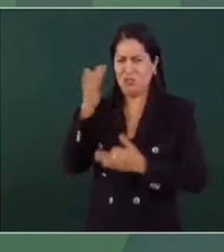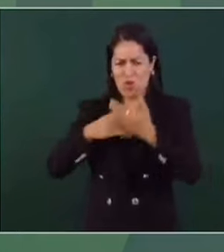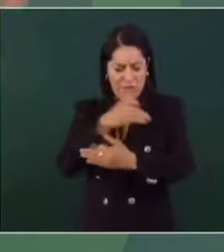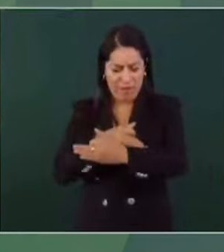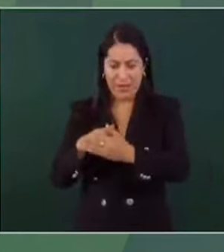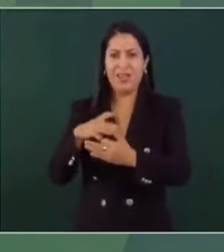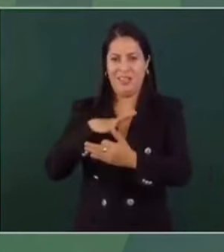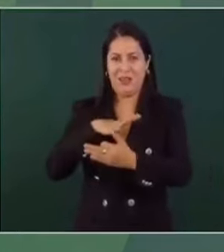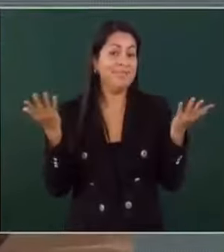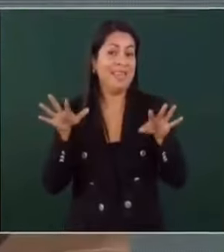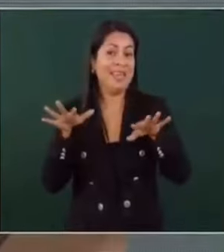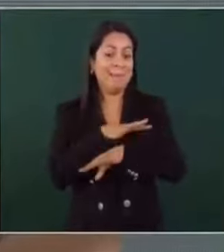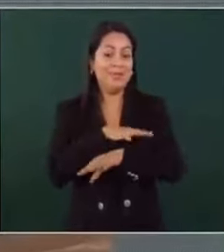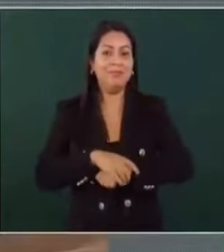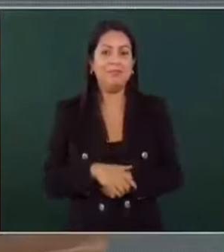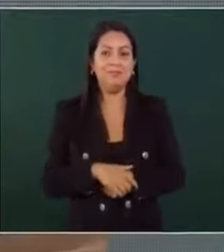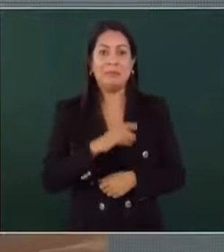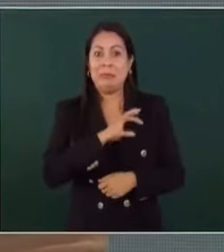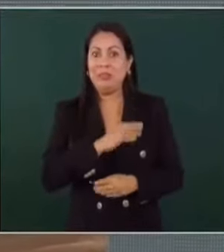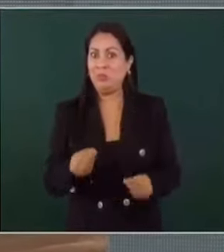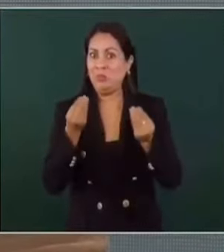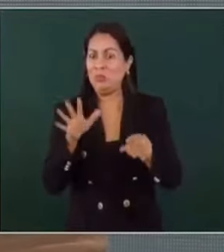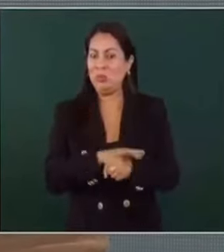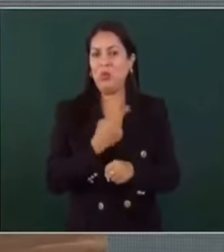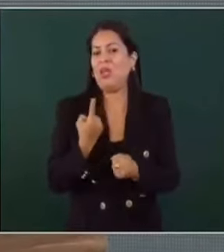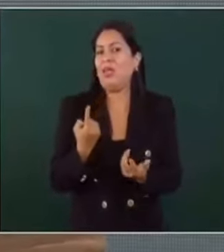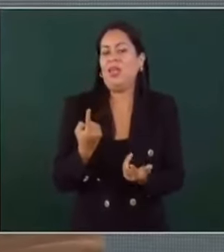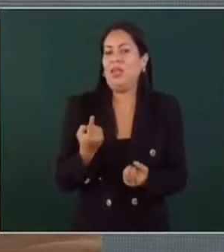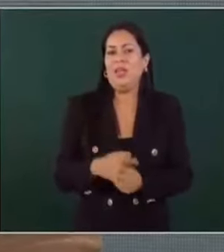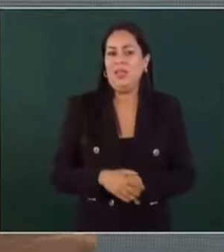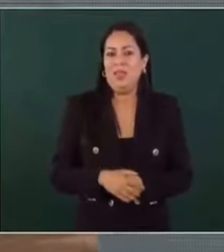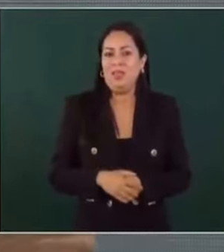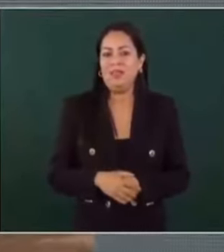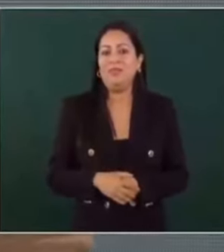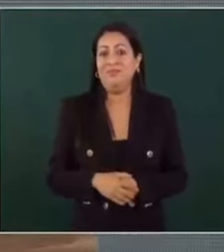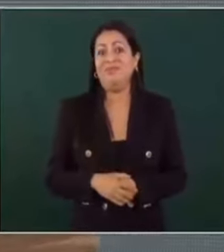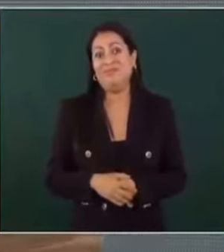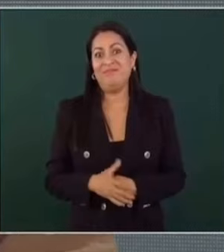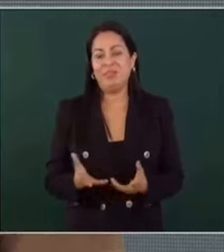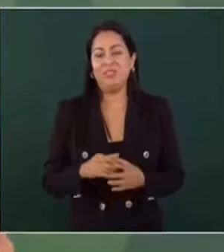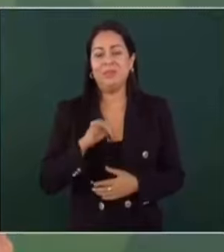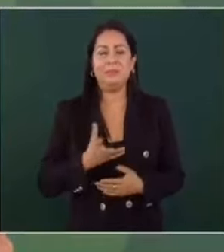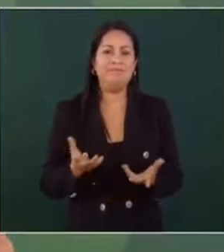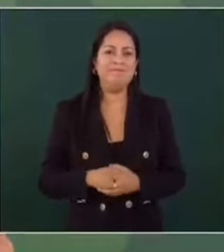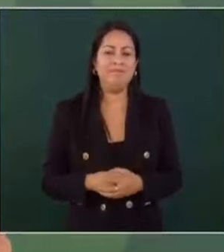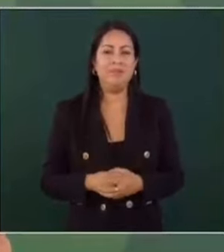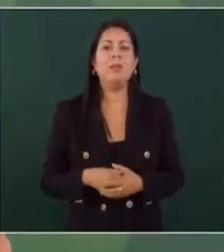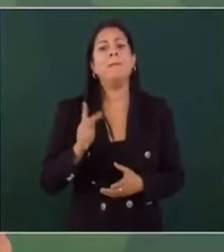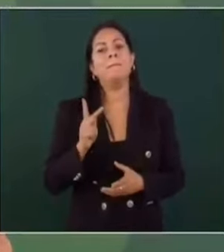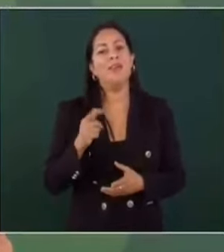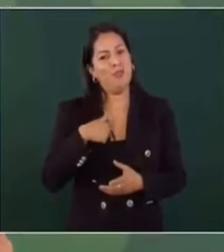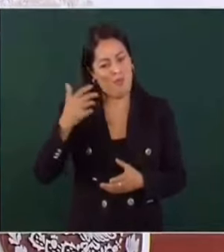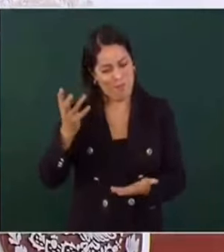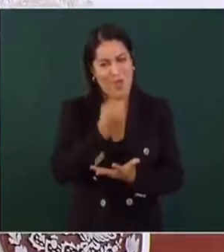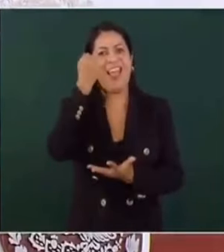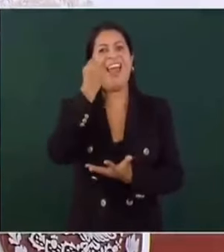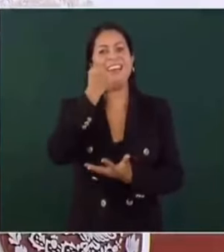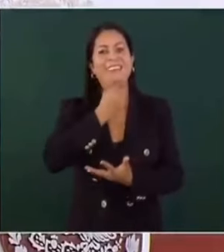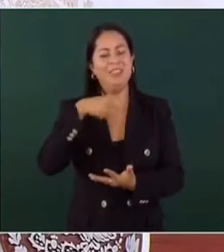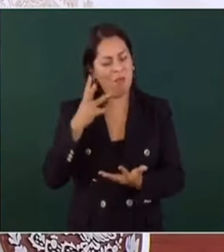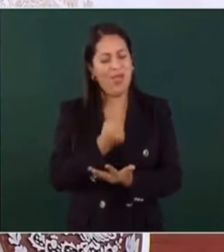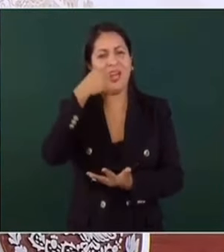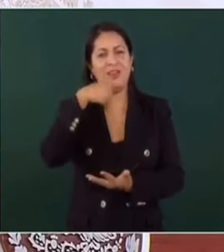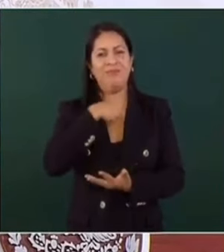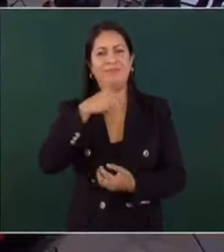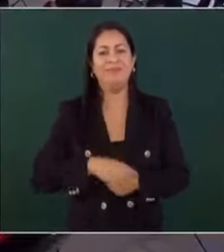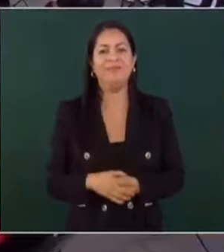con los que él tiene. Me va a doler mucho porque es lo de Palenque, sí. Pero me voy a rayar. Me voy